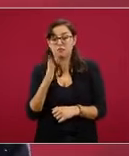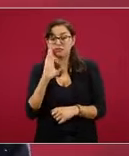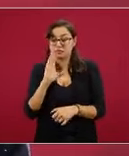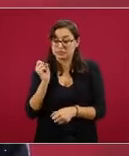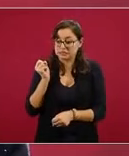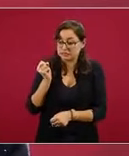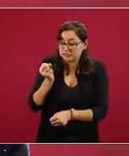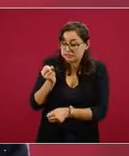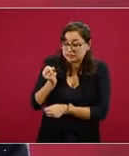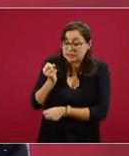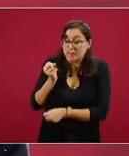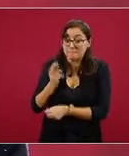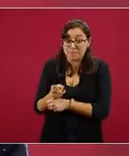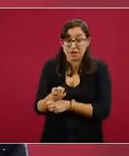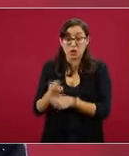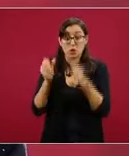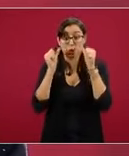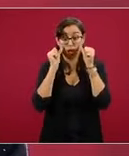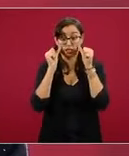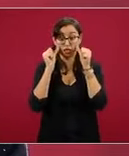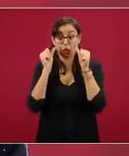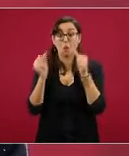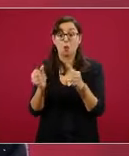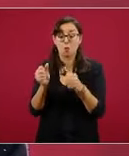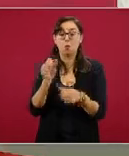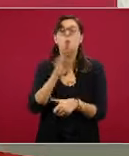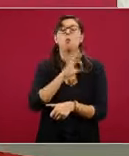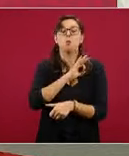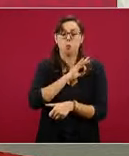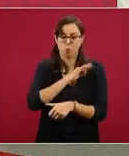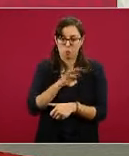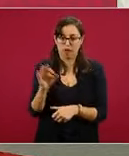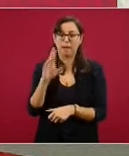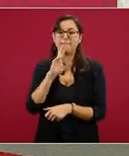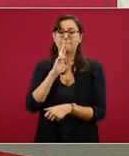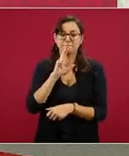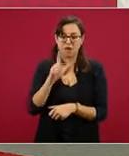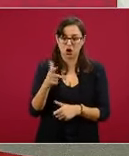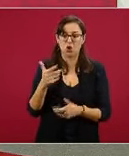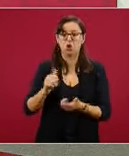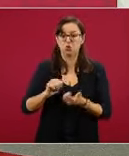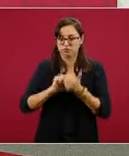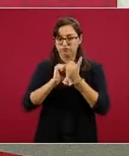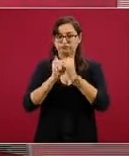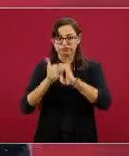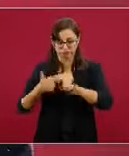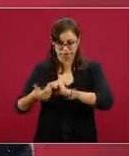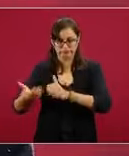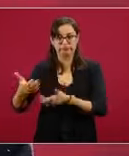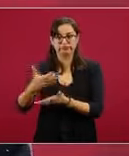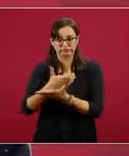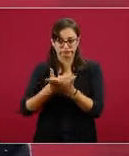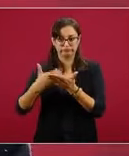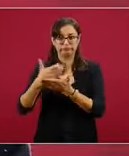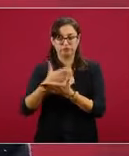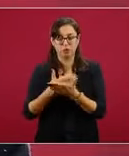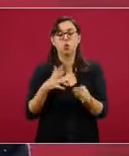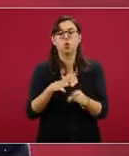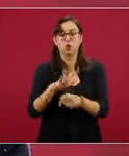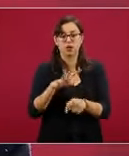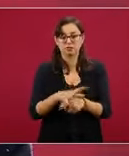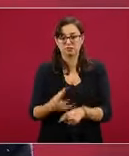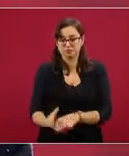en el caso de COVID-19, pueden generar sí una mejor evolución. ¿Cuál es esta? Precisamente la